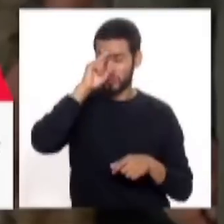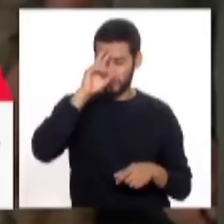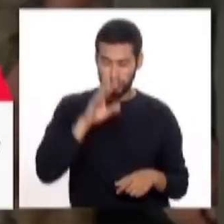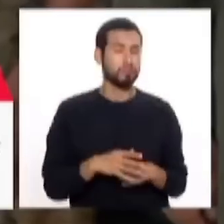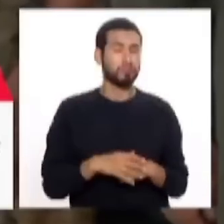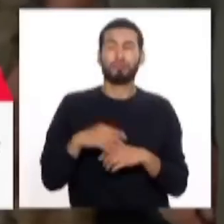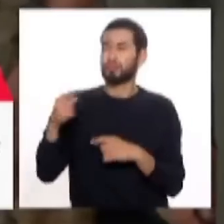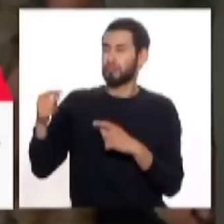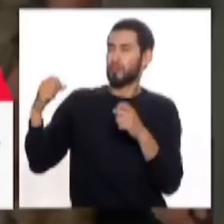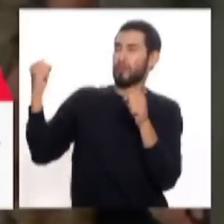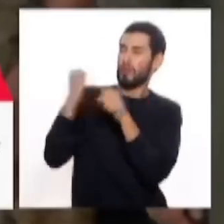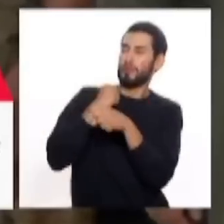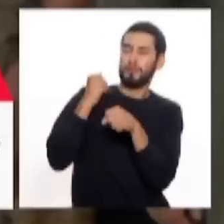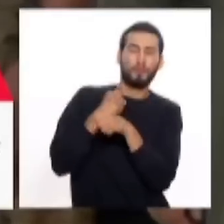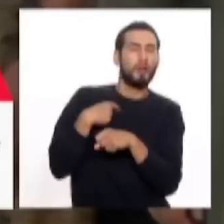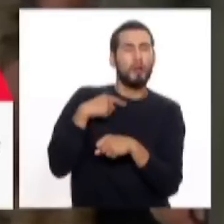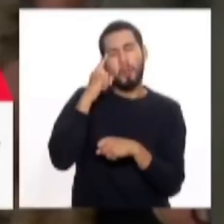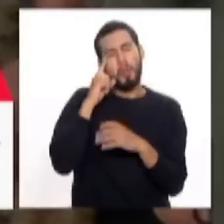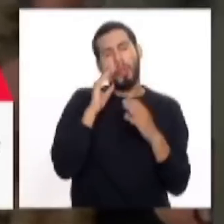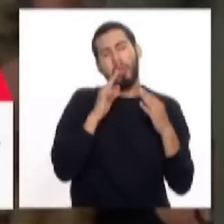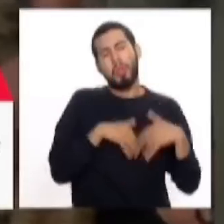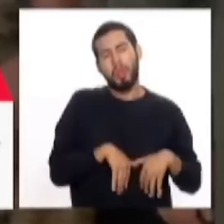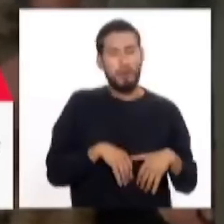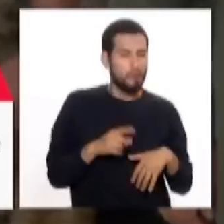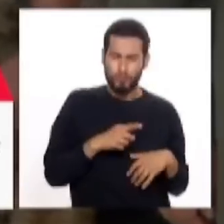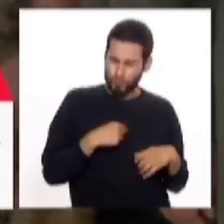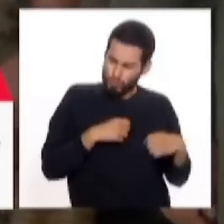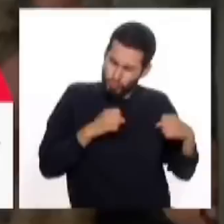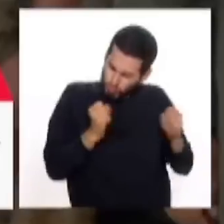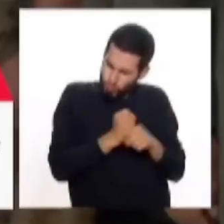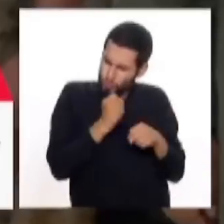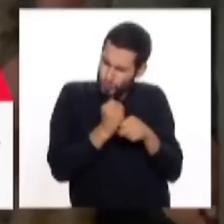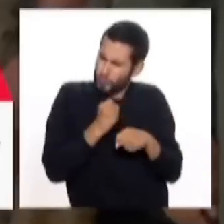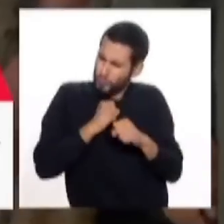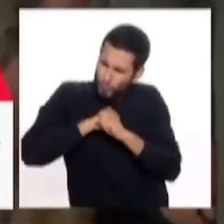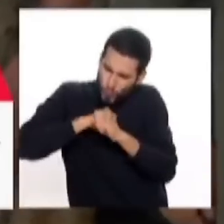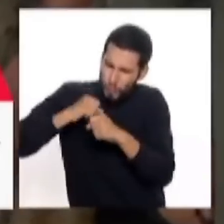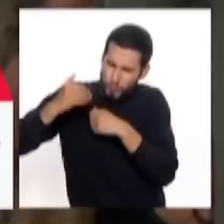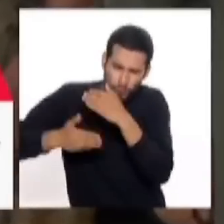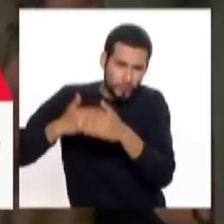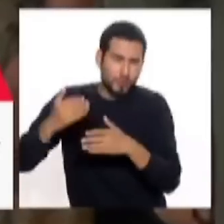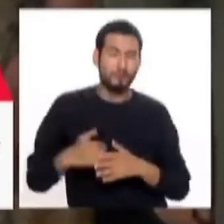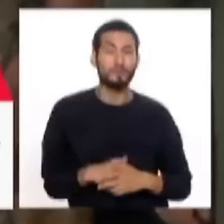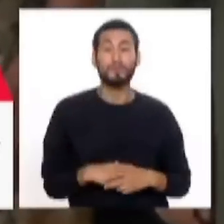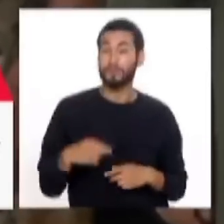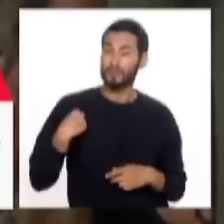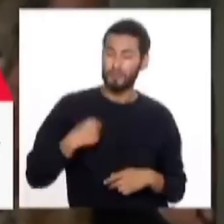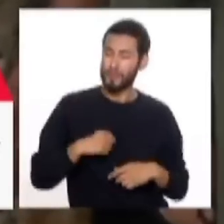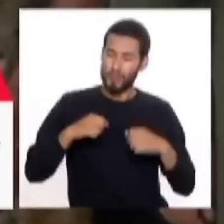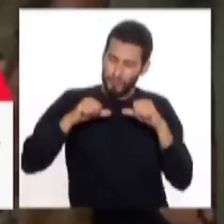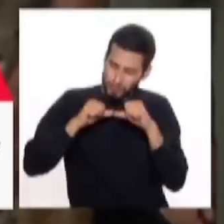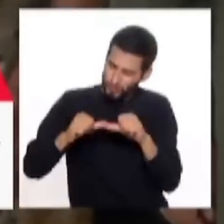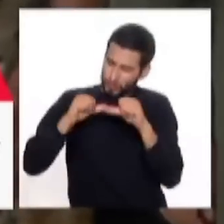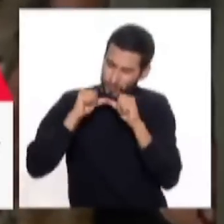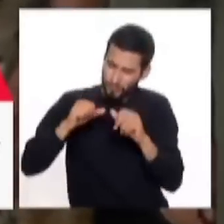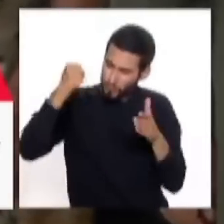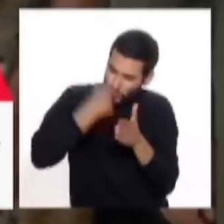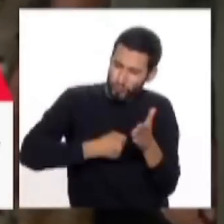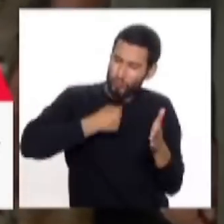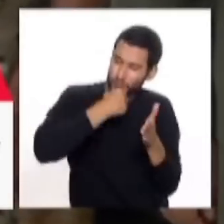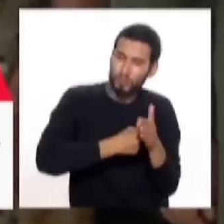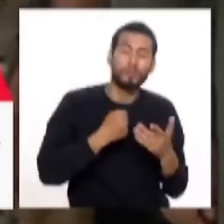se ha quebrado y nunca se quebrará. Y cada vez que tenemos que enfrentarla,